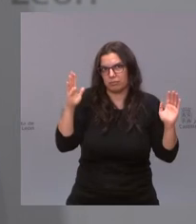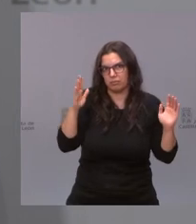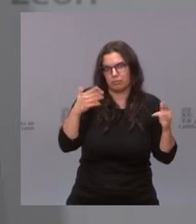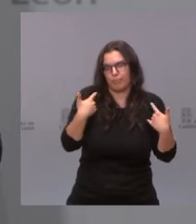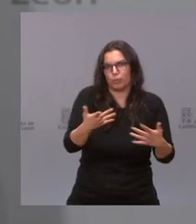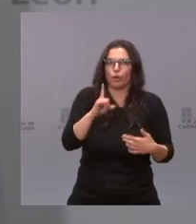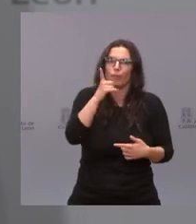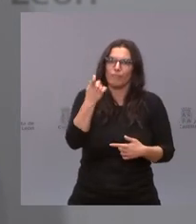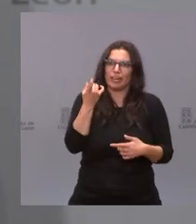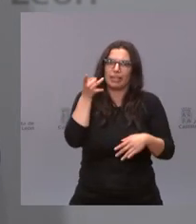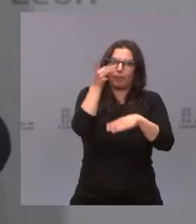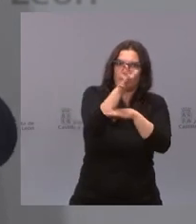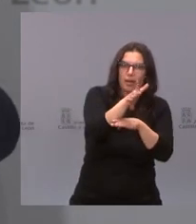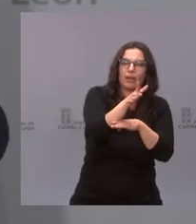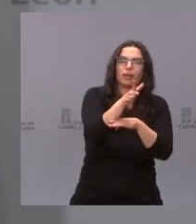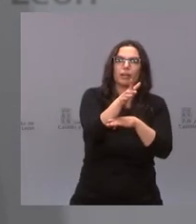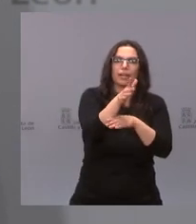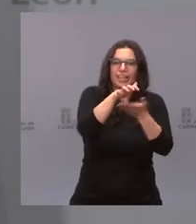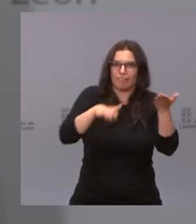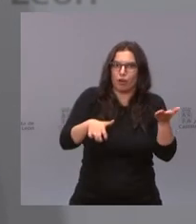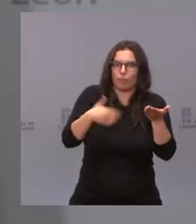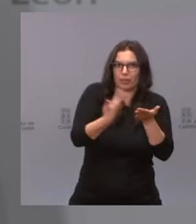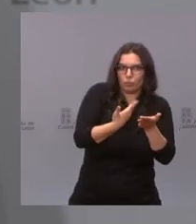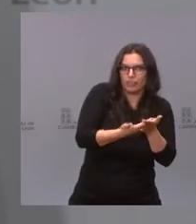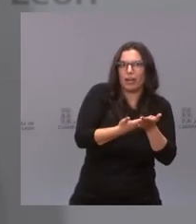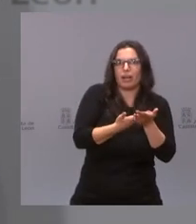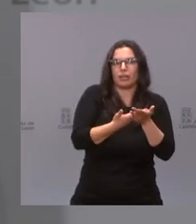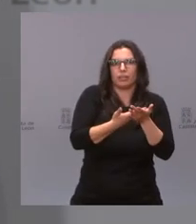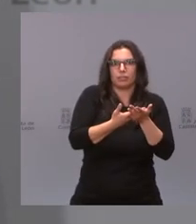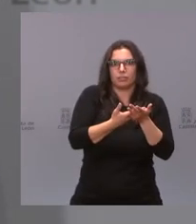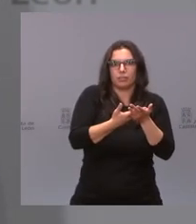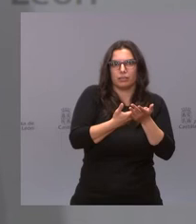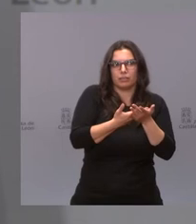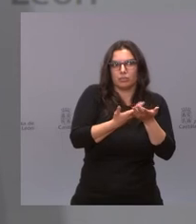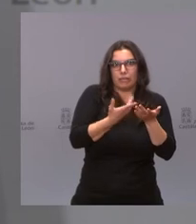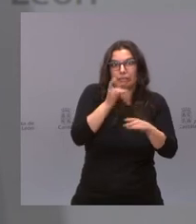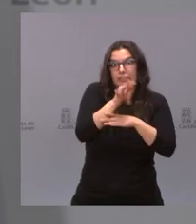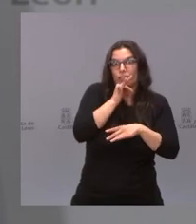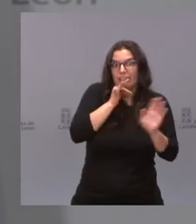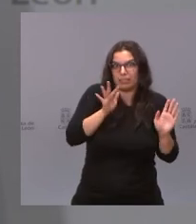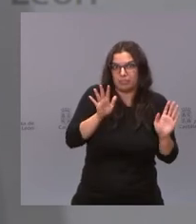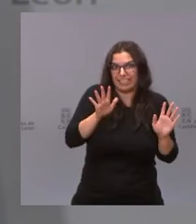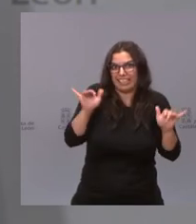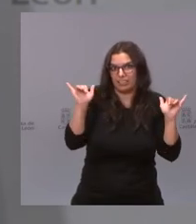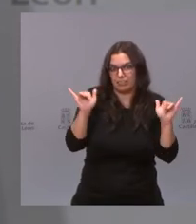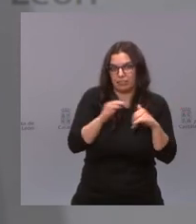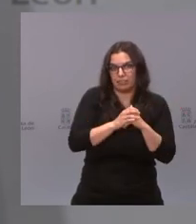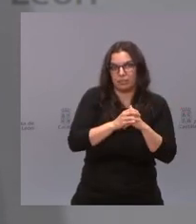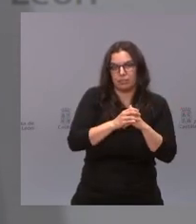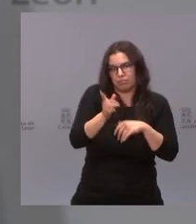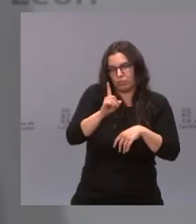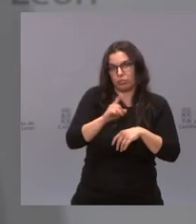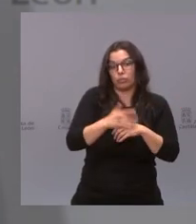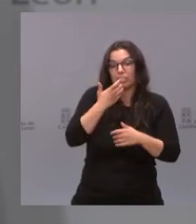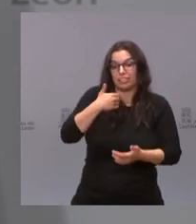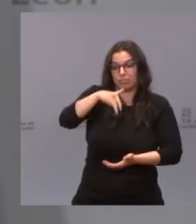tenemos que enviárselo, tenemos que enviar el informe, tenemos que justificárselo, así que no, ni siquiera está enviado, así que no, eso lo que ocurra en